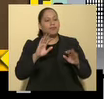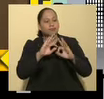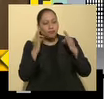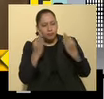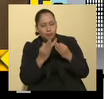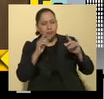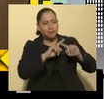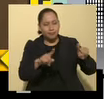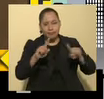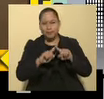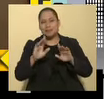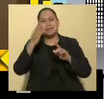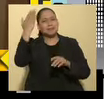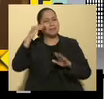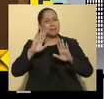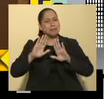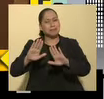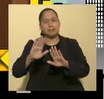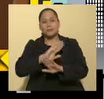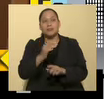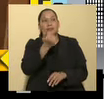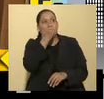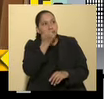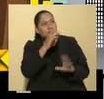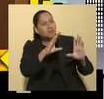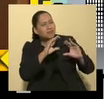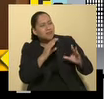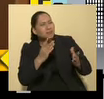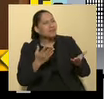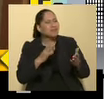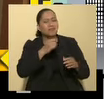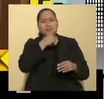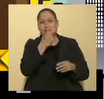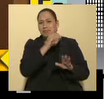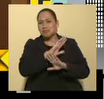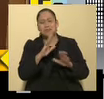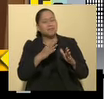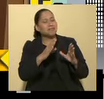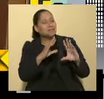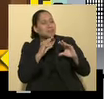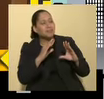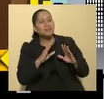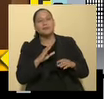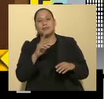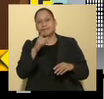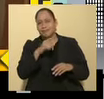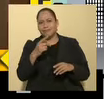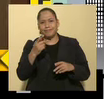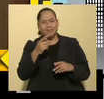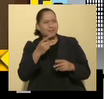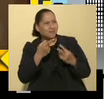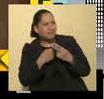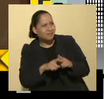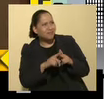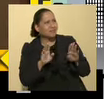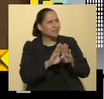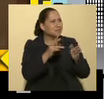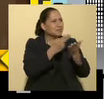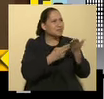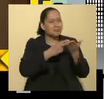venían un poco ya obsoletos y donde los alumnos, como el doctor Atl, entre otros, comenzaron a cuestionar estos métodos de